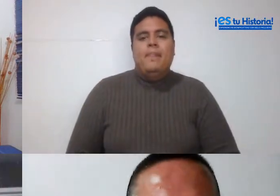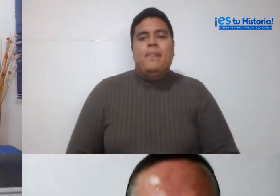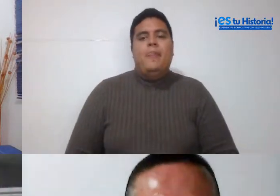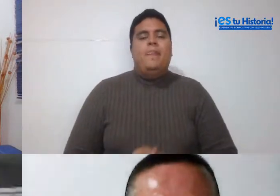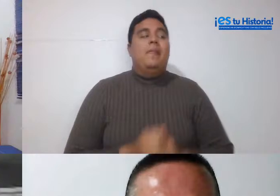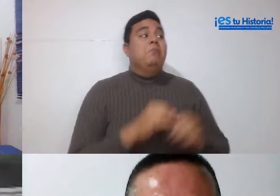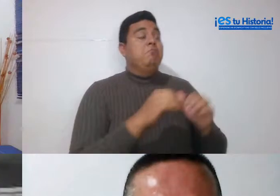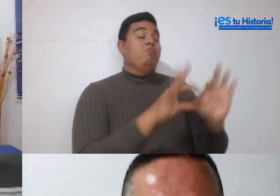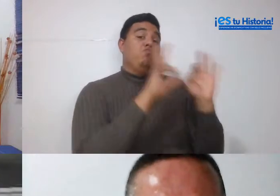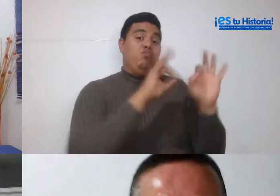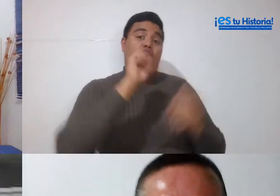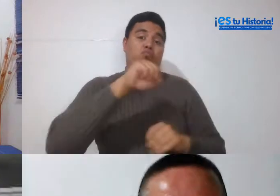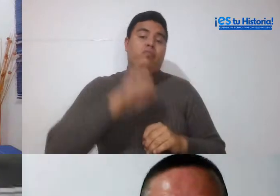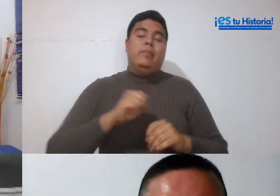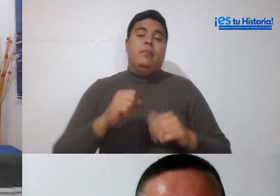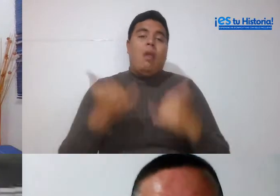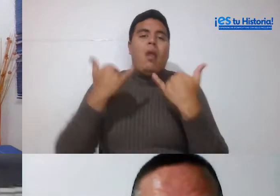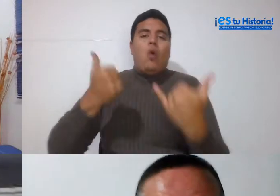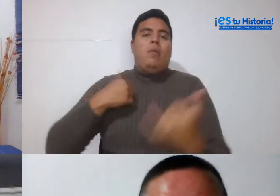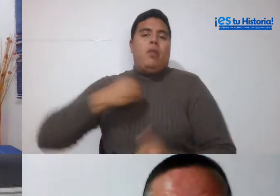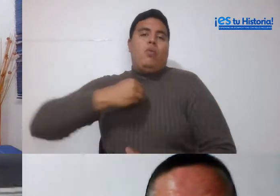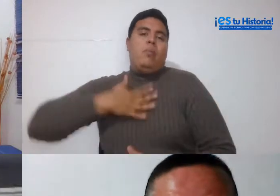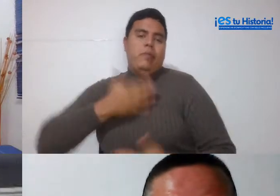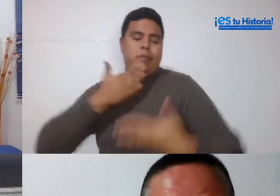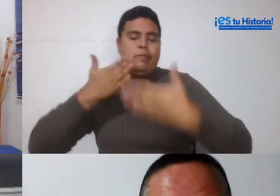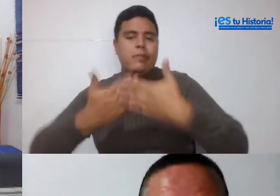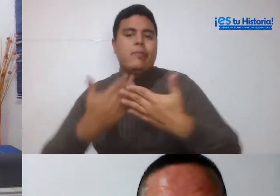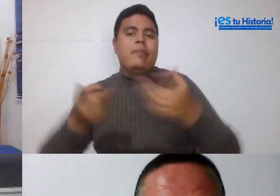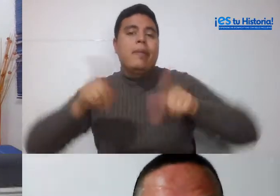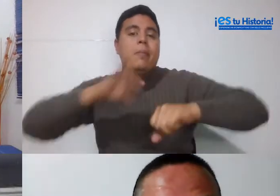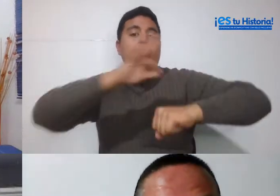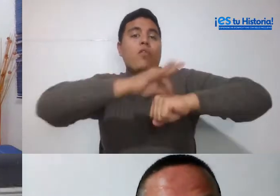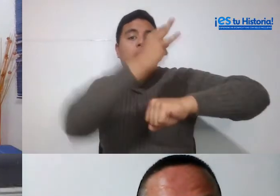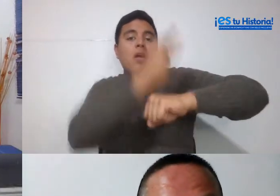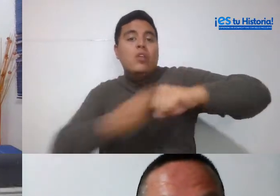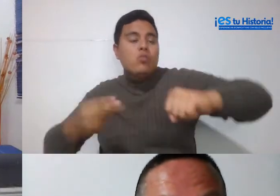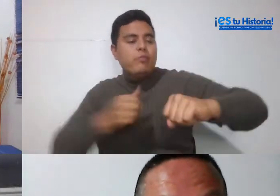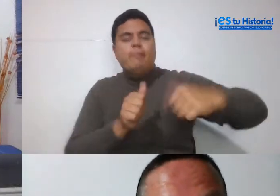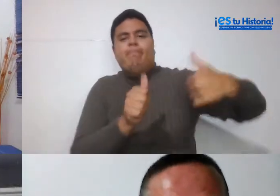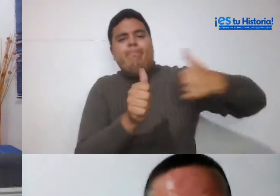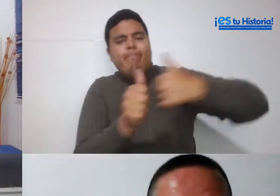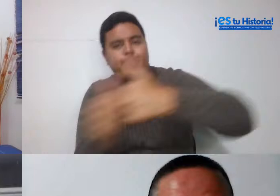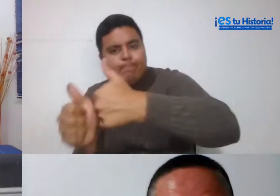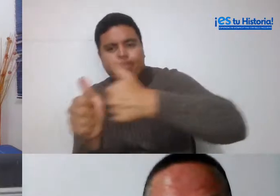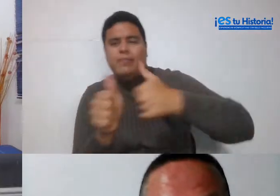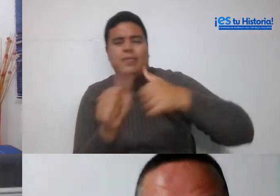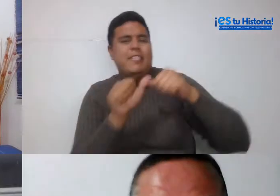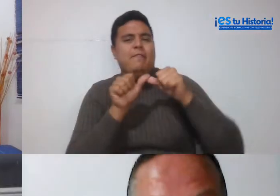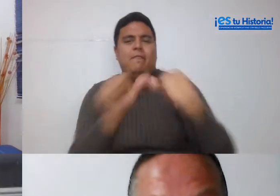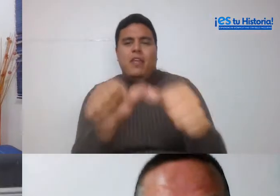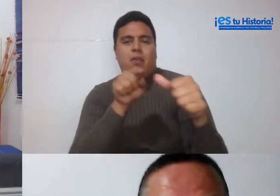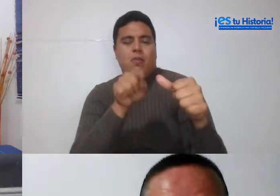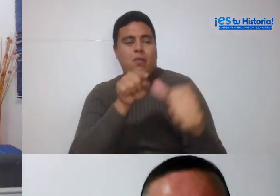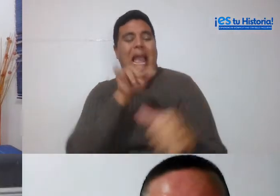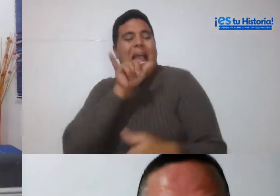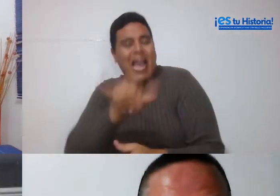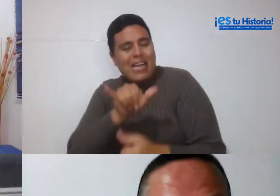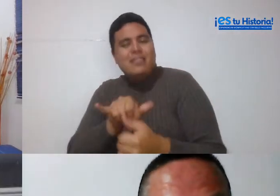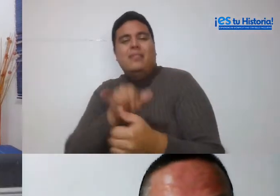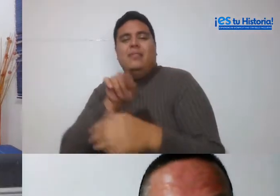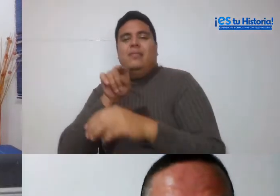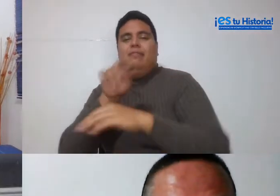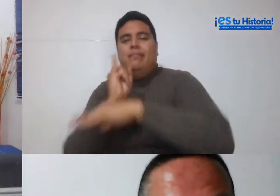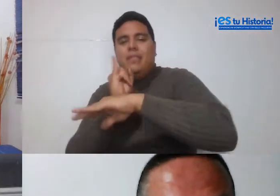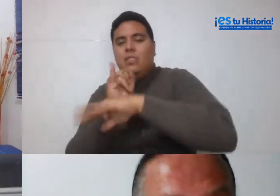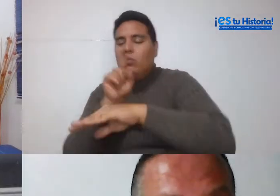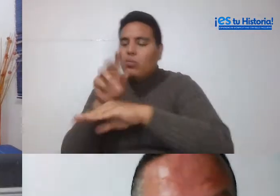a la Fundación Nuevo Horizonte pues ese acompañamiento permanente que le ha brindado la Escuela Normal, y que es lo que ha permitido que estos procesos de